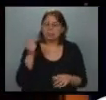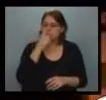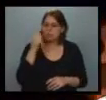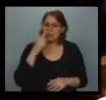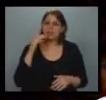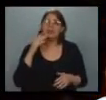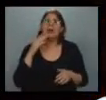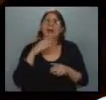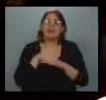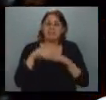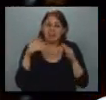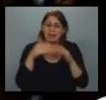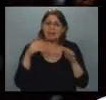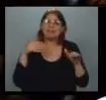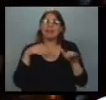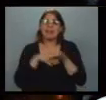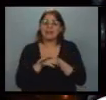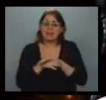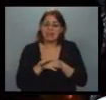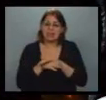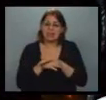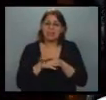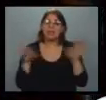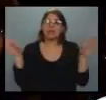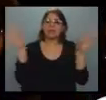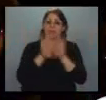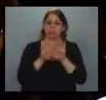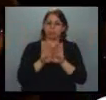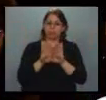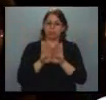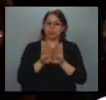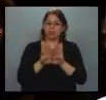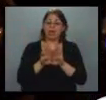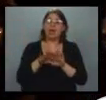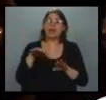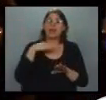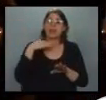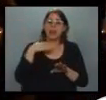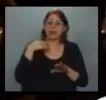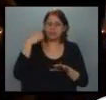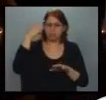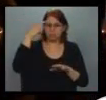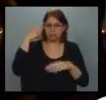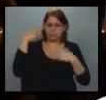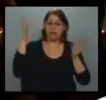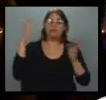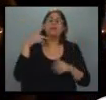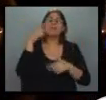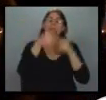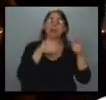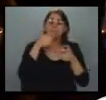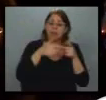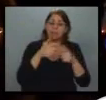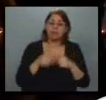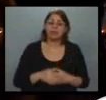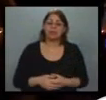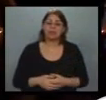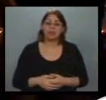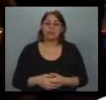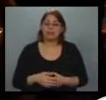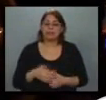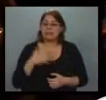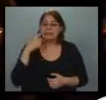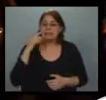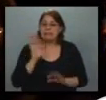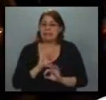entraron, se metieron en el garage, se cerró la puerta del garage, los delincuentes reaccionaron con violencia, le dispararon prácticamente sin